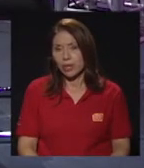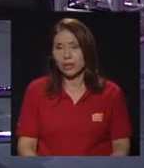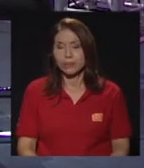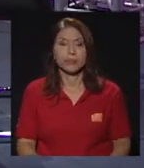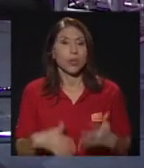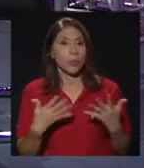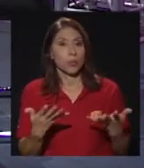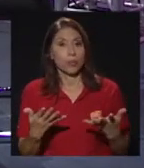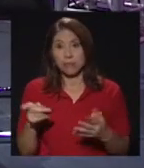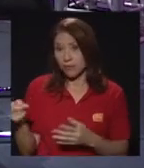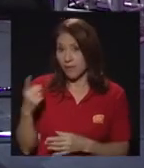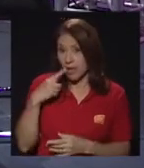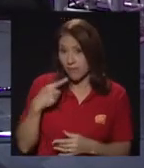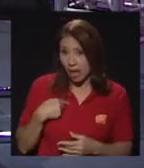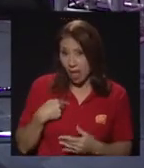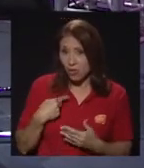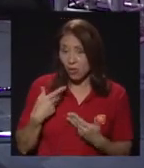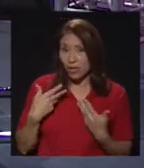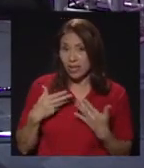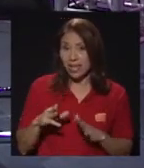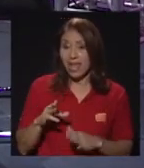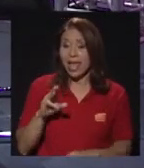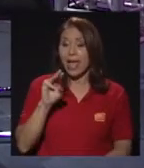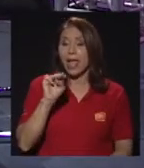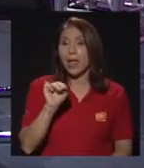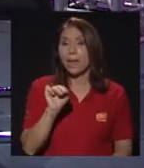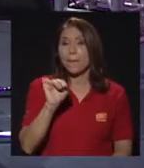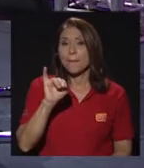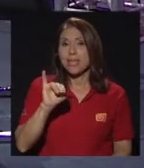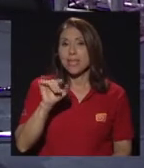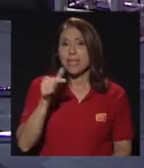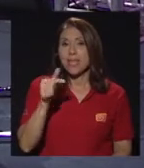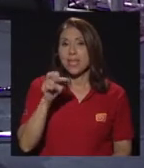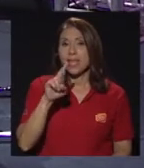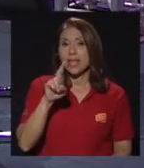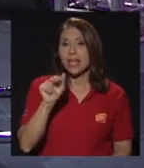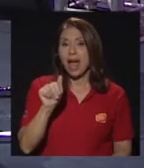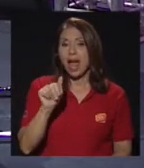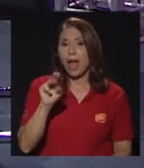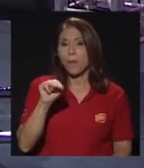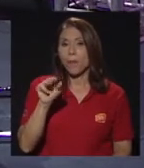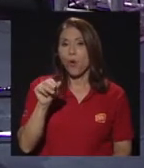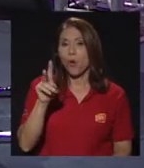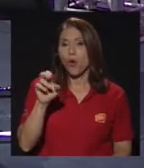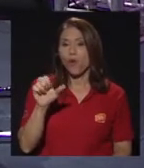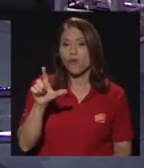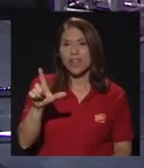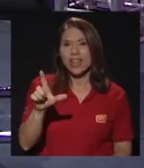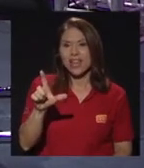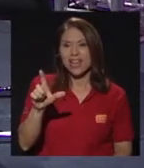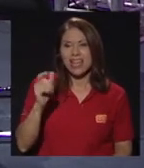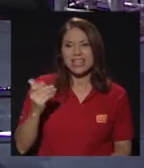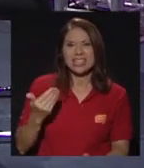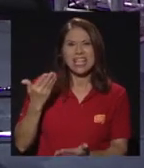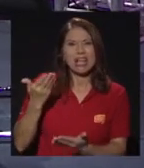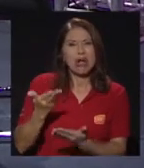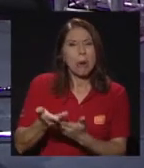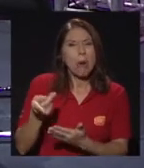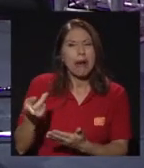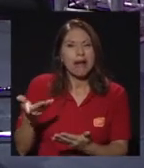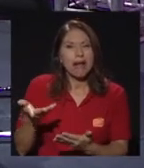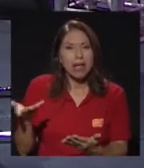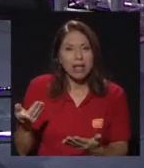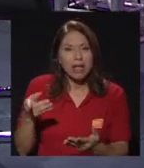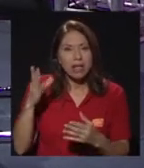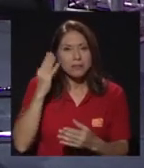Me habían hablado que había llegado la Migramóvil, ¿cierto? ¿Quién me puede contar un poco cómo fue la experiencia? Bueno,